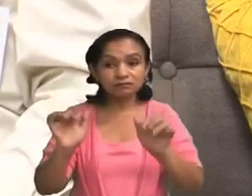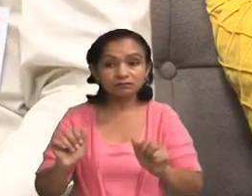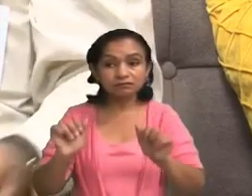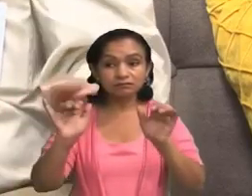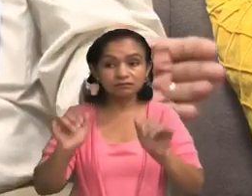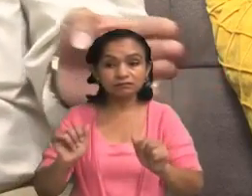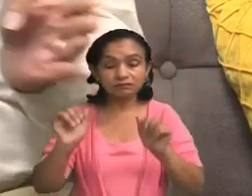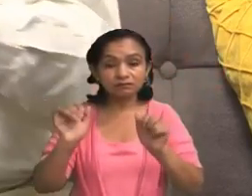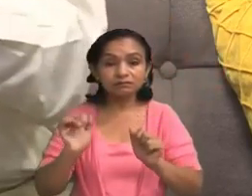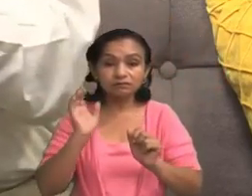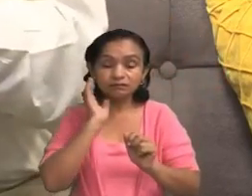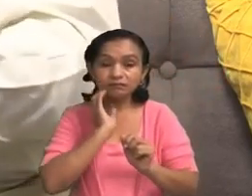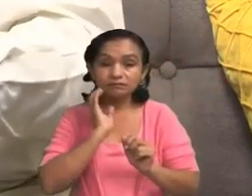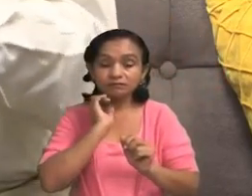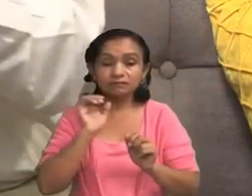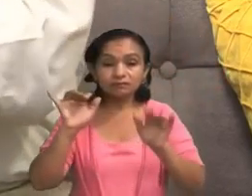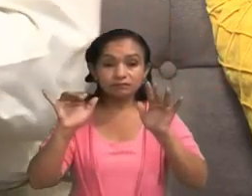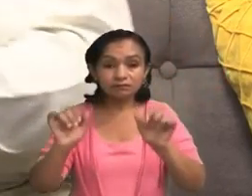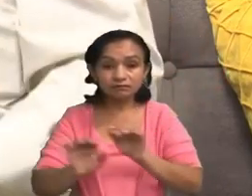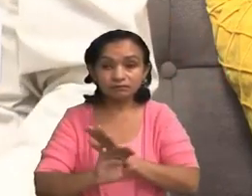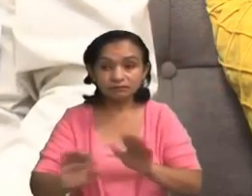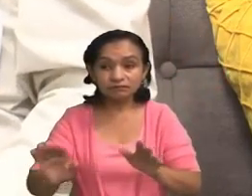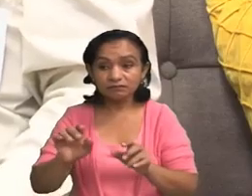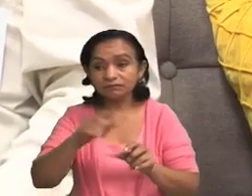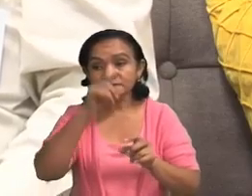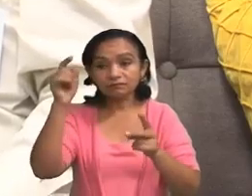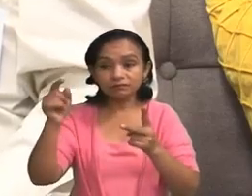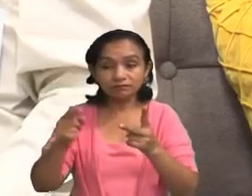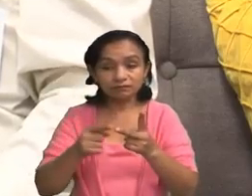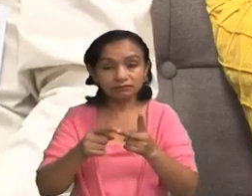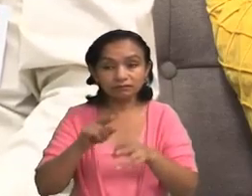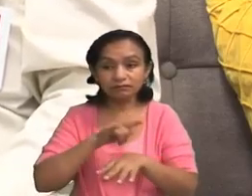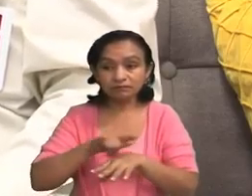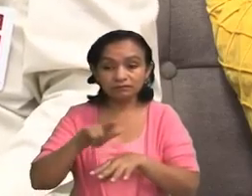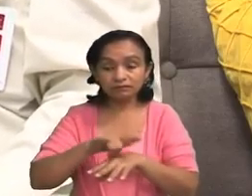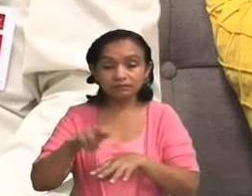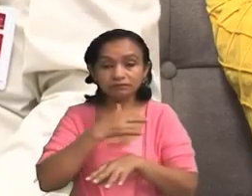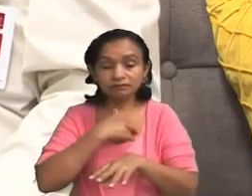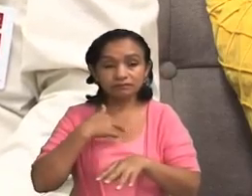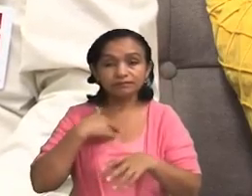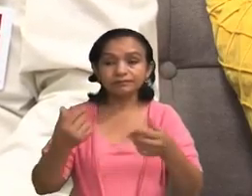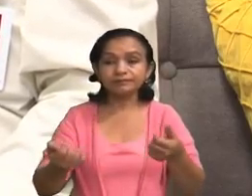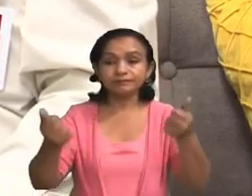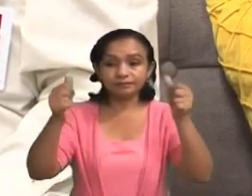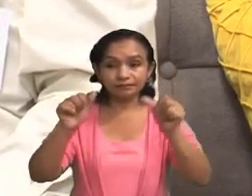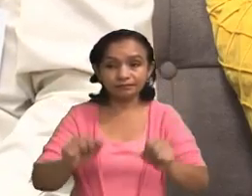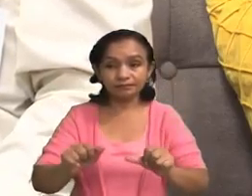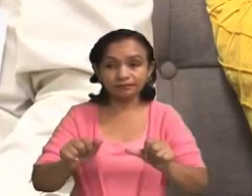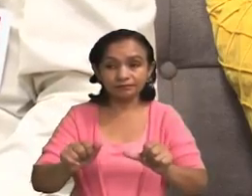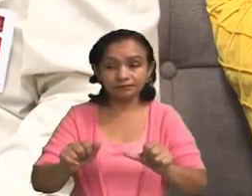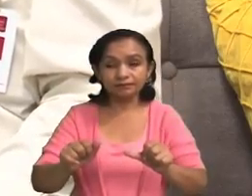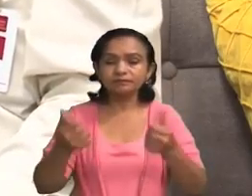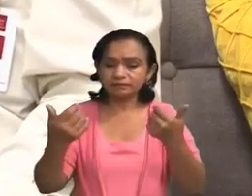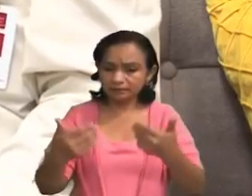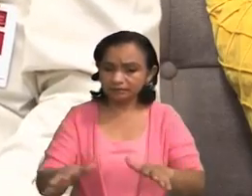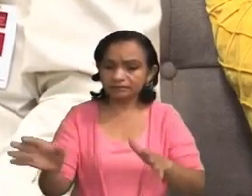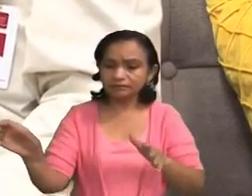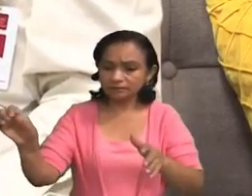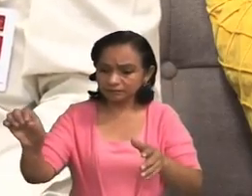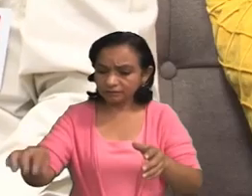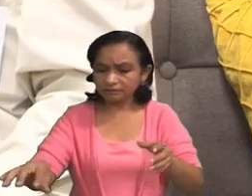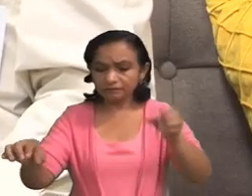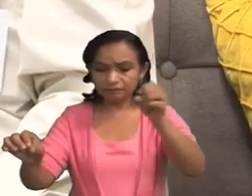la fase experimental ha terminado, ahora ya estamos buscando cómo aplicar. Establecer el, no, la aplicación ya la hicimos,